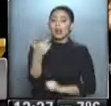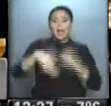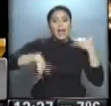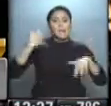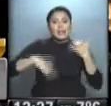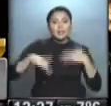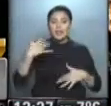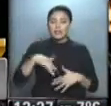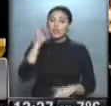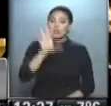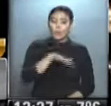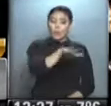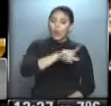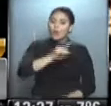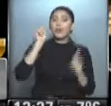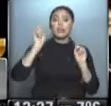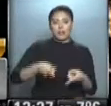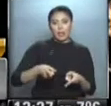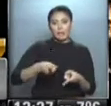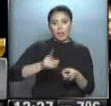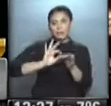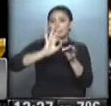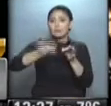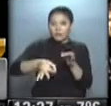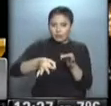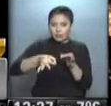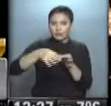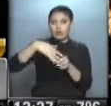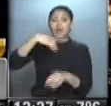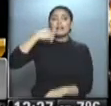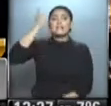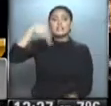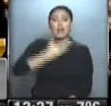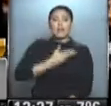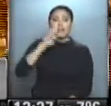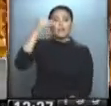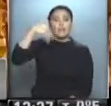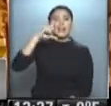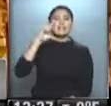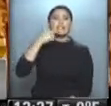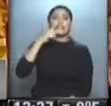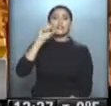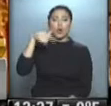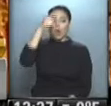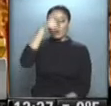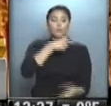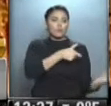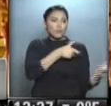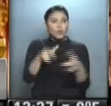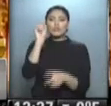estado de emergencia, no solo en California, sino también en el estado de San Francisco. El trabajo de los bomberos solo pudo controlar